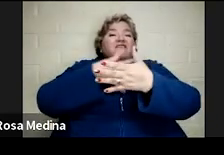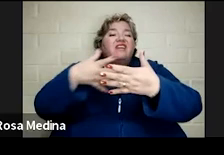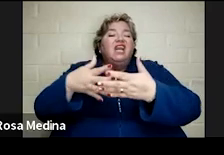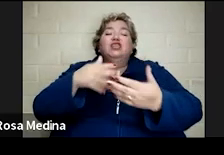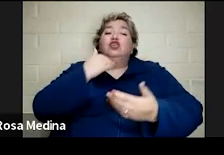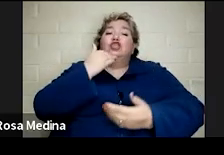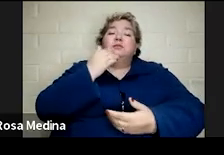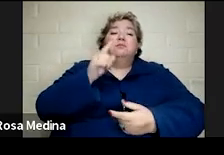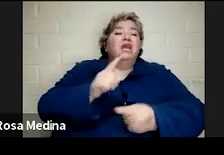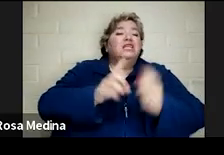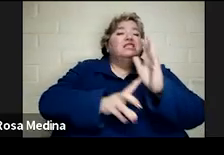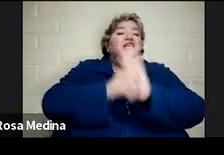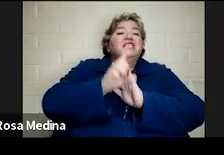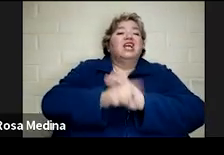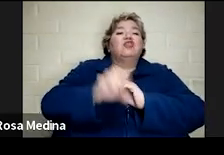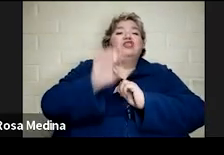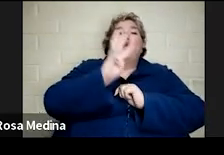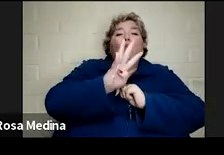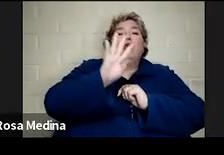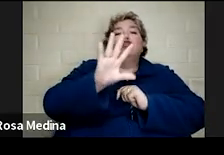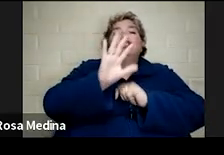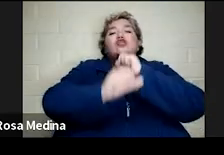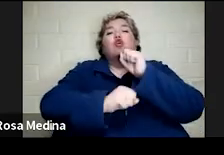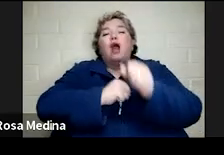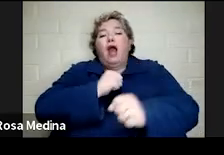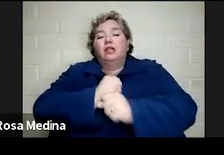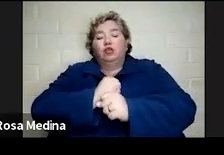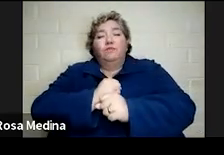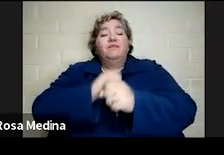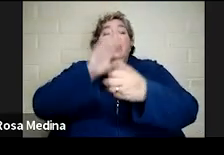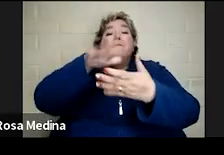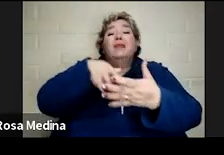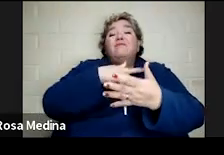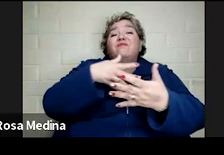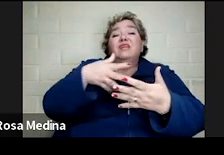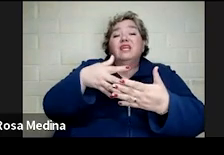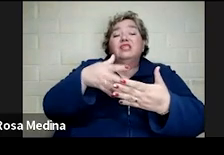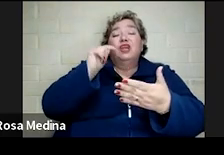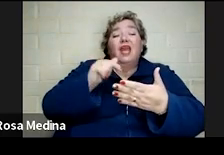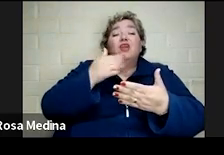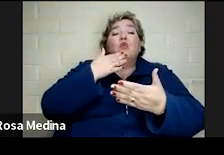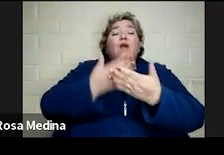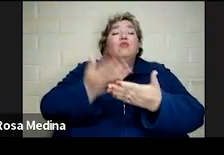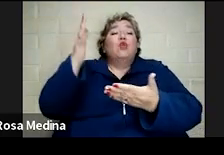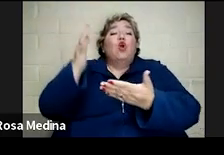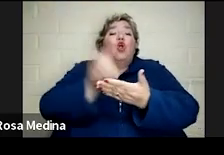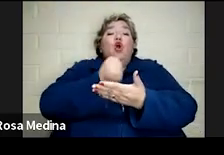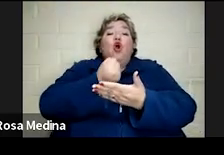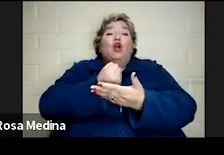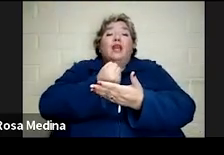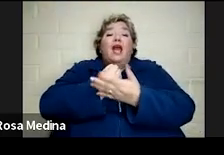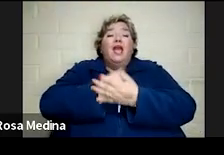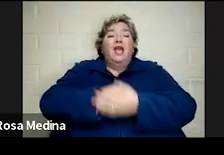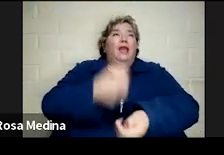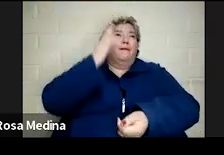5 años. Entonces, la planificación significa cuando uno como que logra planificar mentalmente como esto va